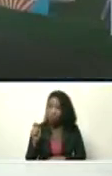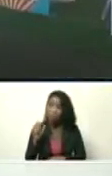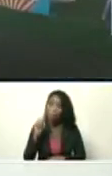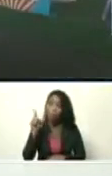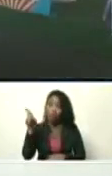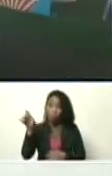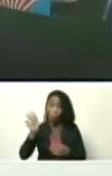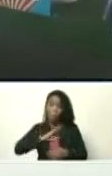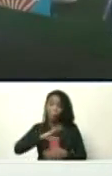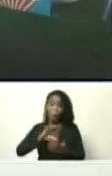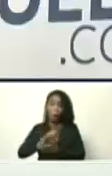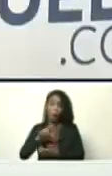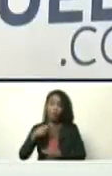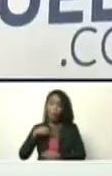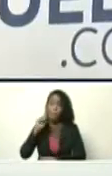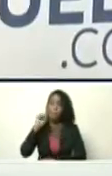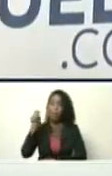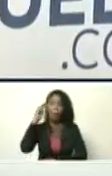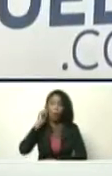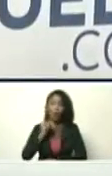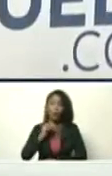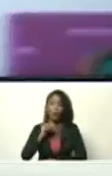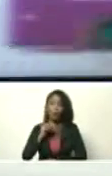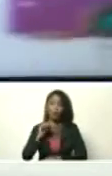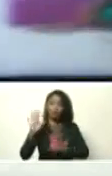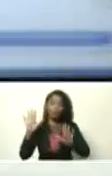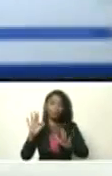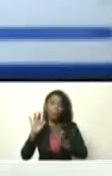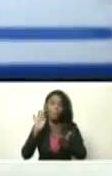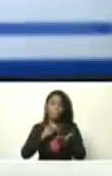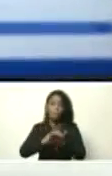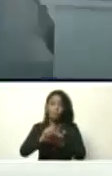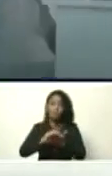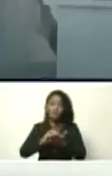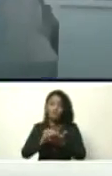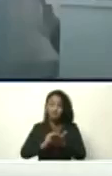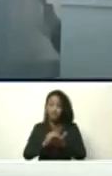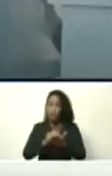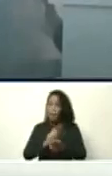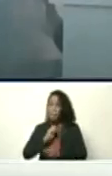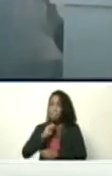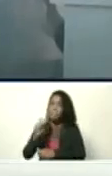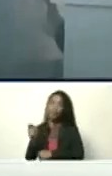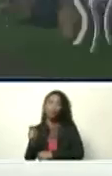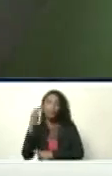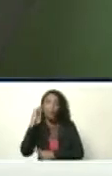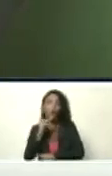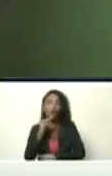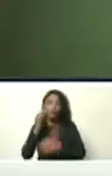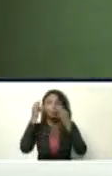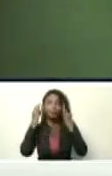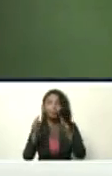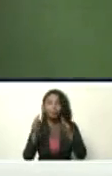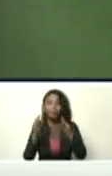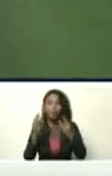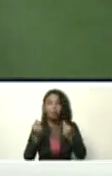es tu problema, yo te voy a pagar en bolívares, compadre. Pim, pum, pa, pagas en bolívares. Exacta el